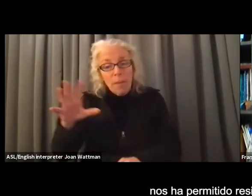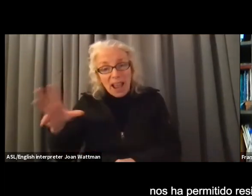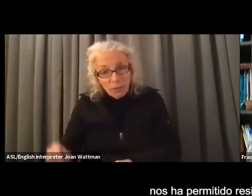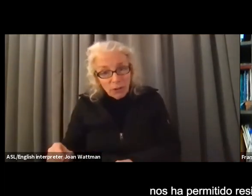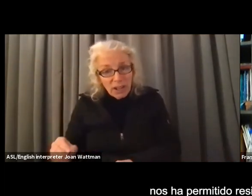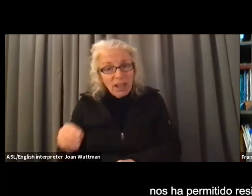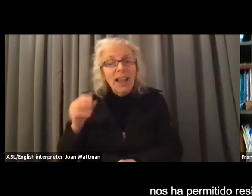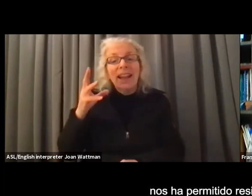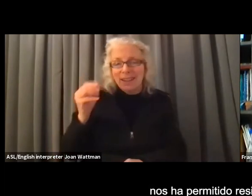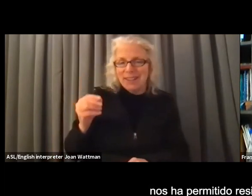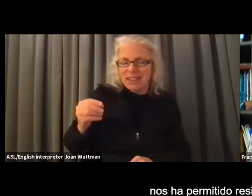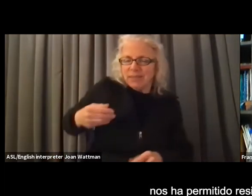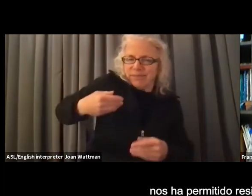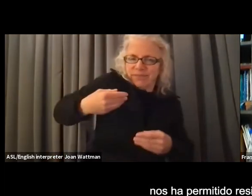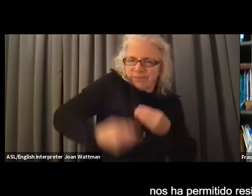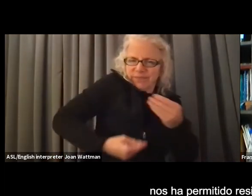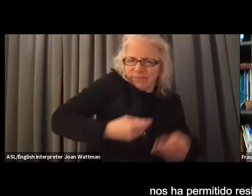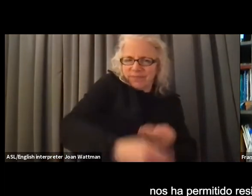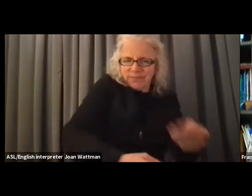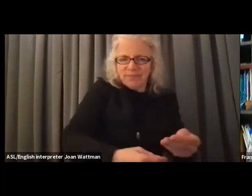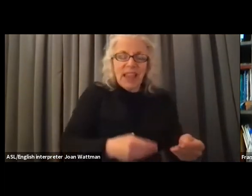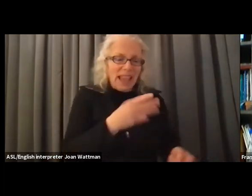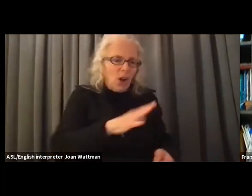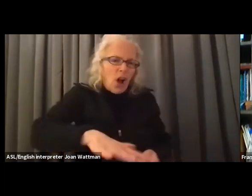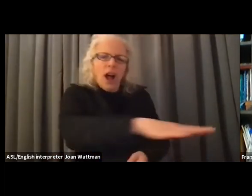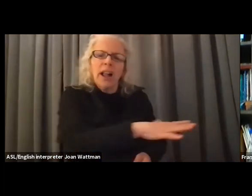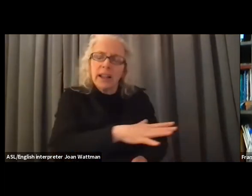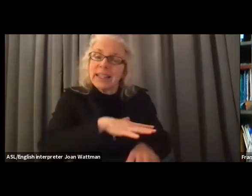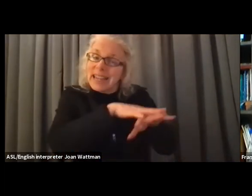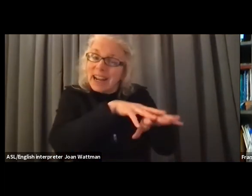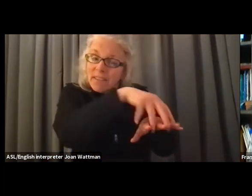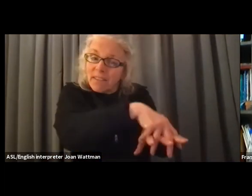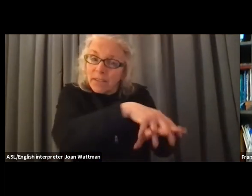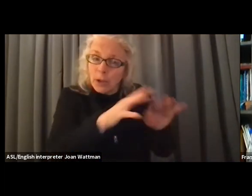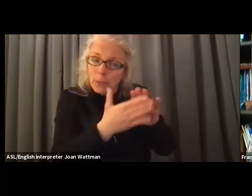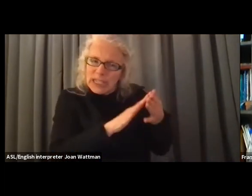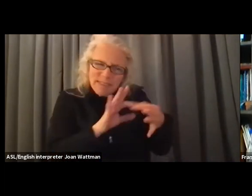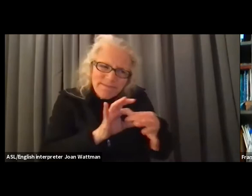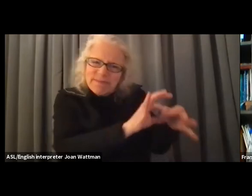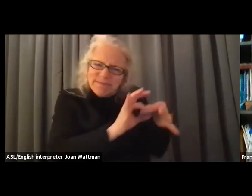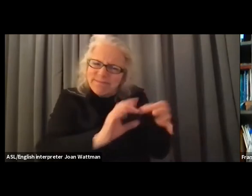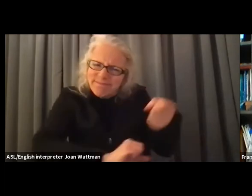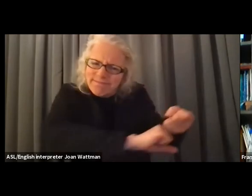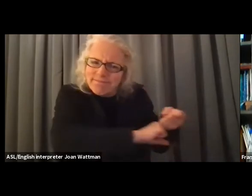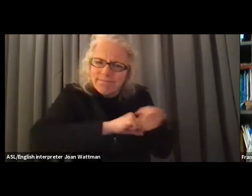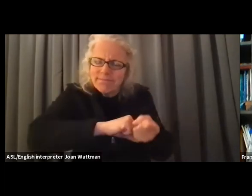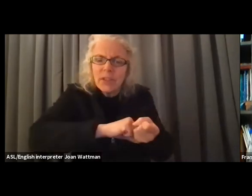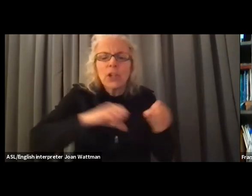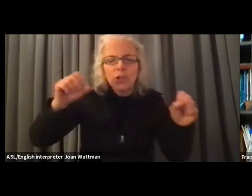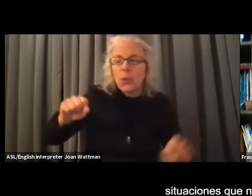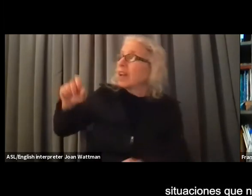esa política, a ese proyecto de muerte. Por supuesto, no es fácil y